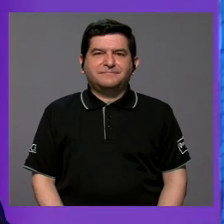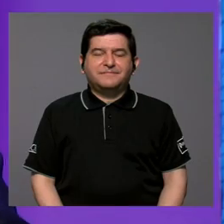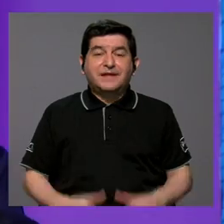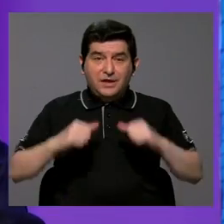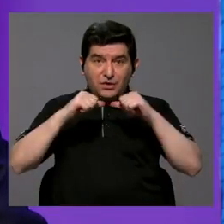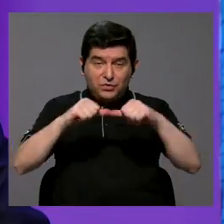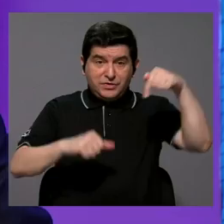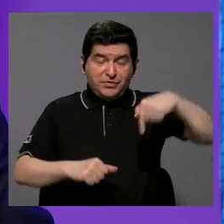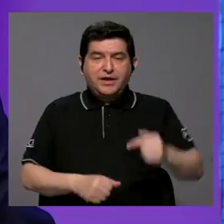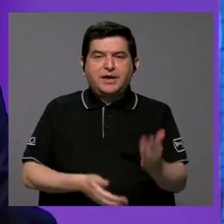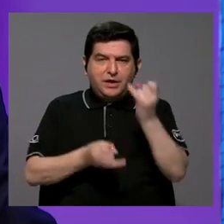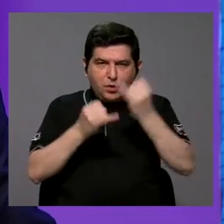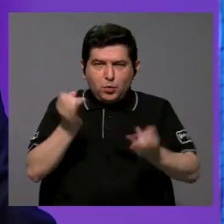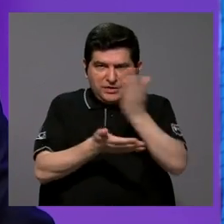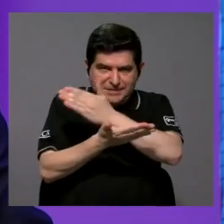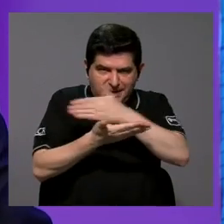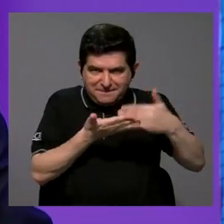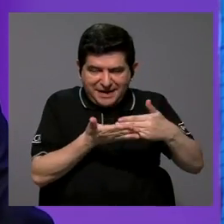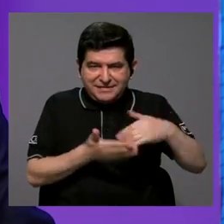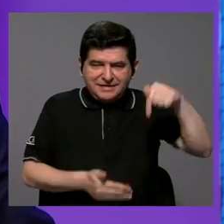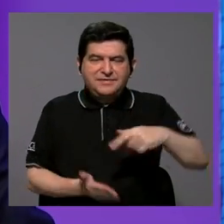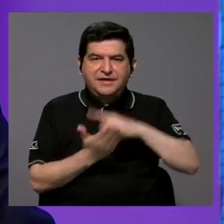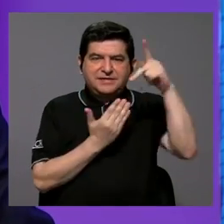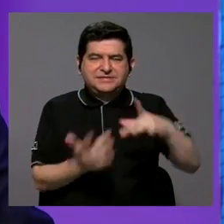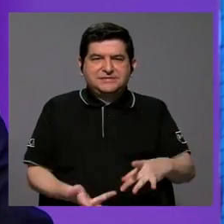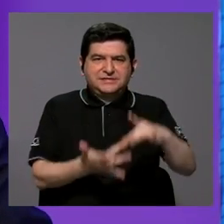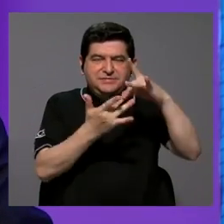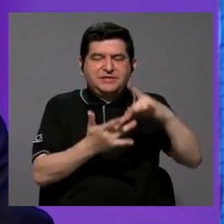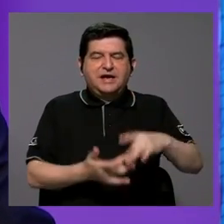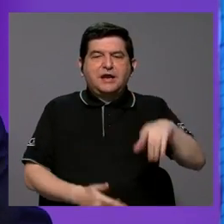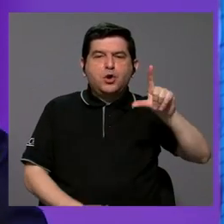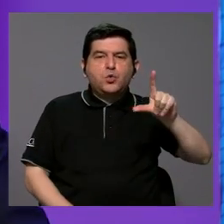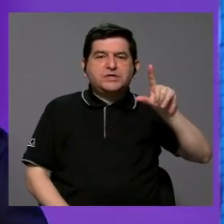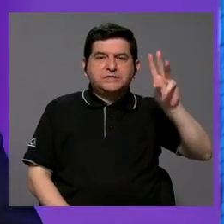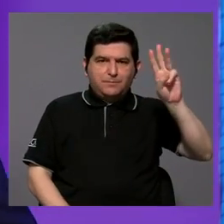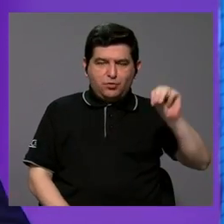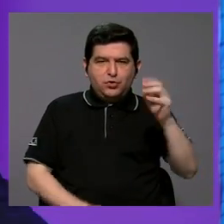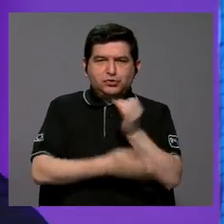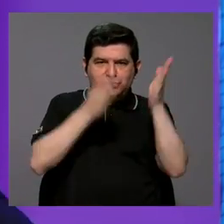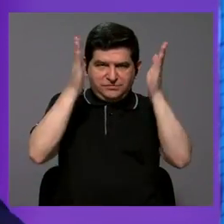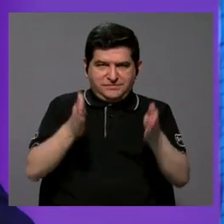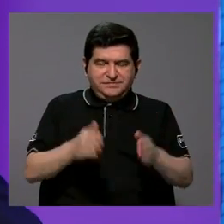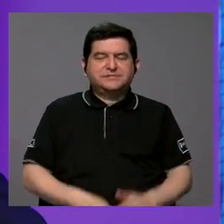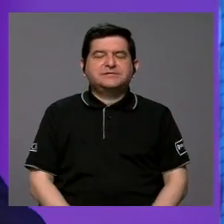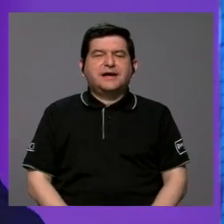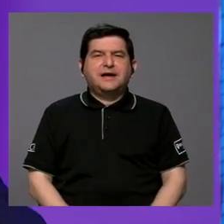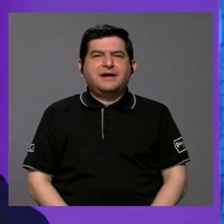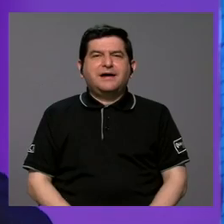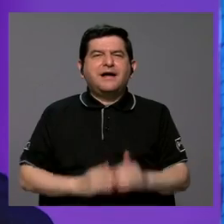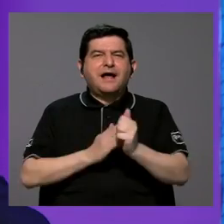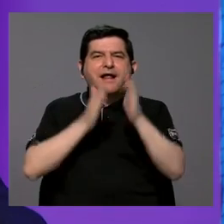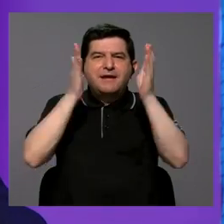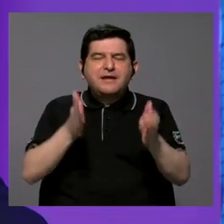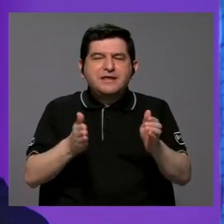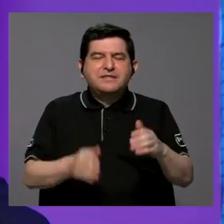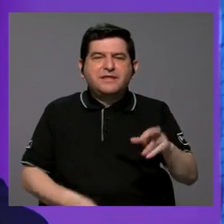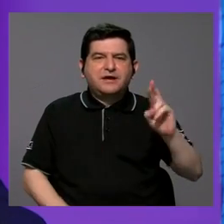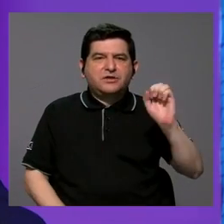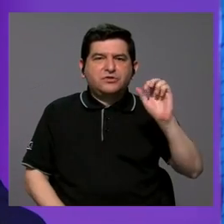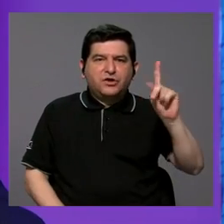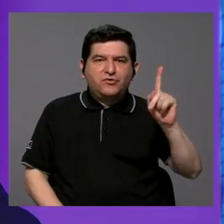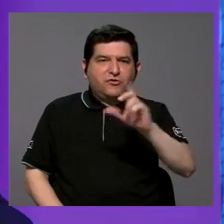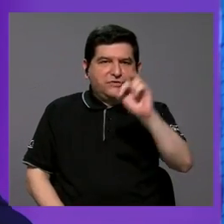face. Continuamos acá en el último bloque de este programa especial con Luis Muñoz. Ser pionero del rock costarricense, como te han